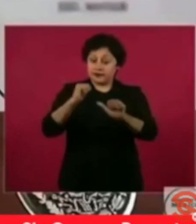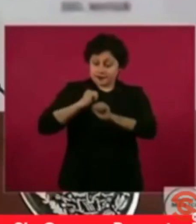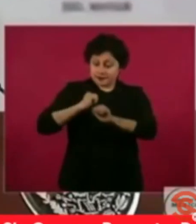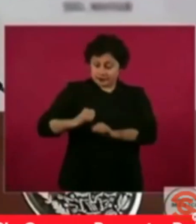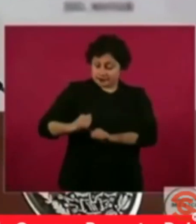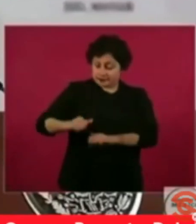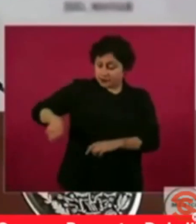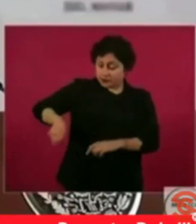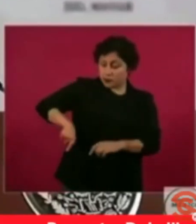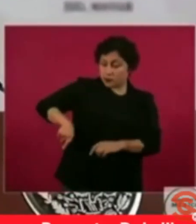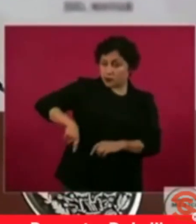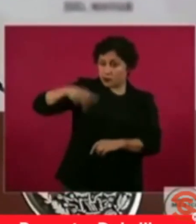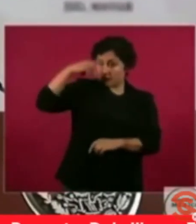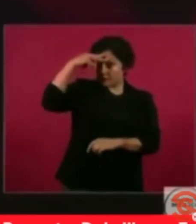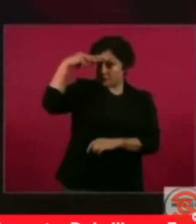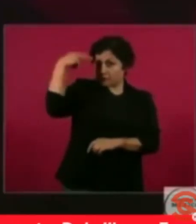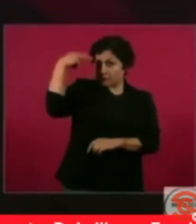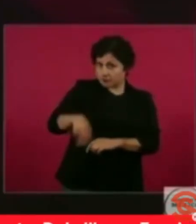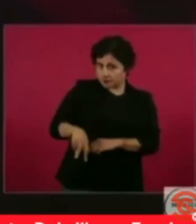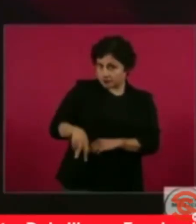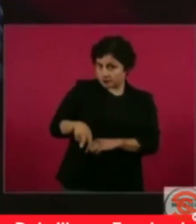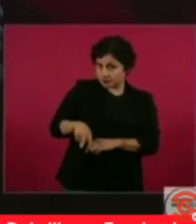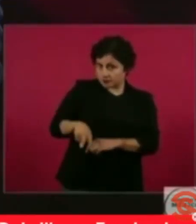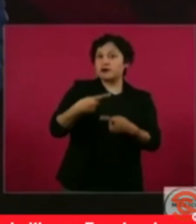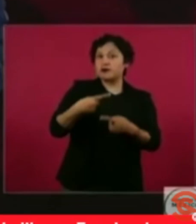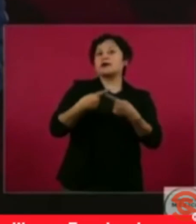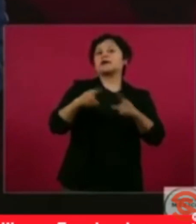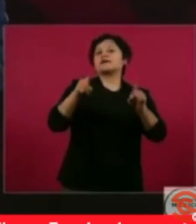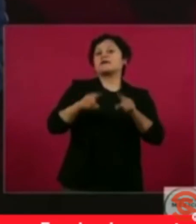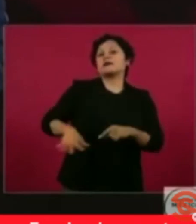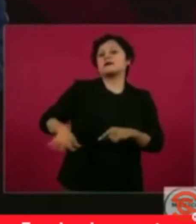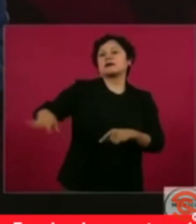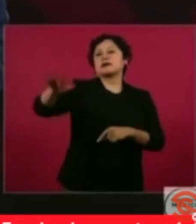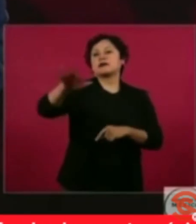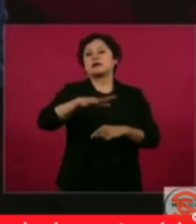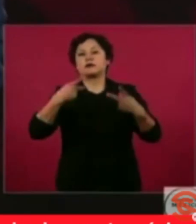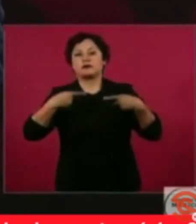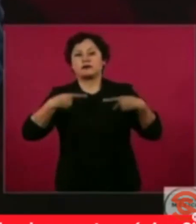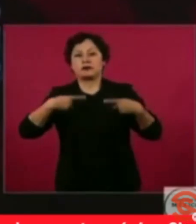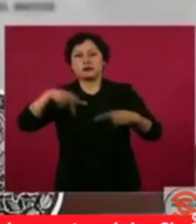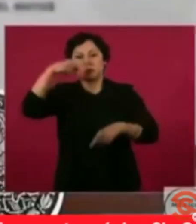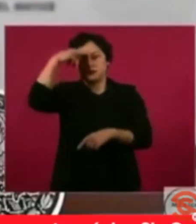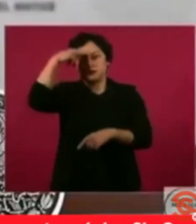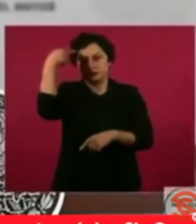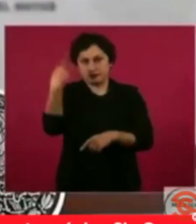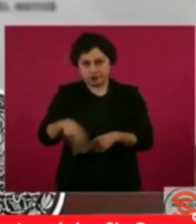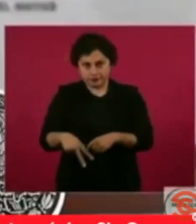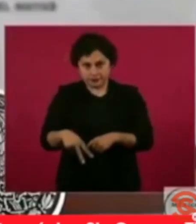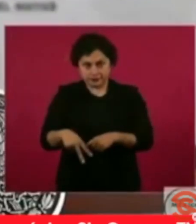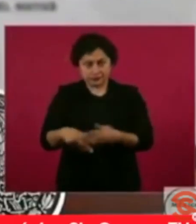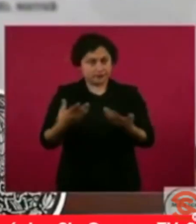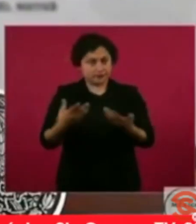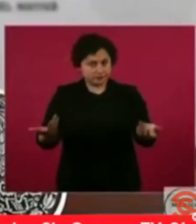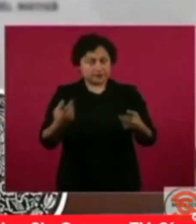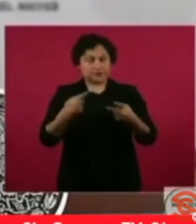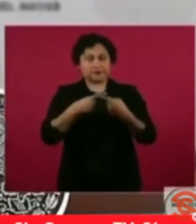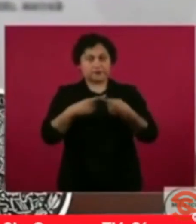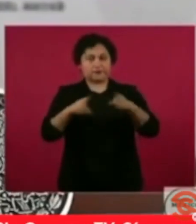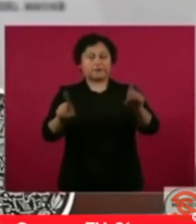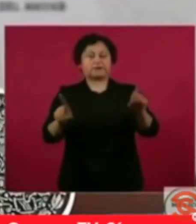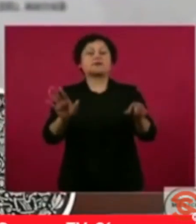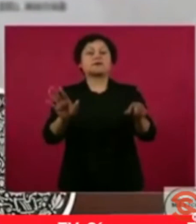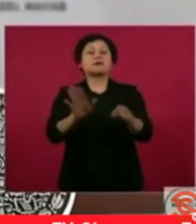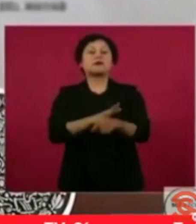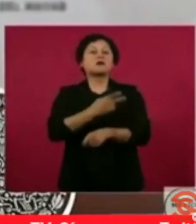es el pueblo de México. Y nuestro pueblo siempre ha